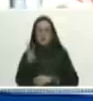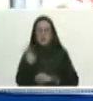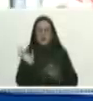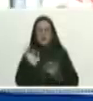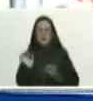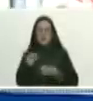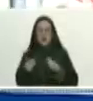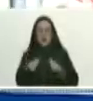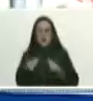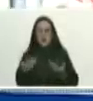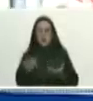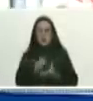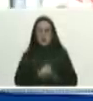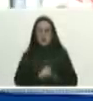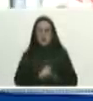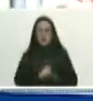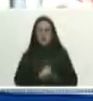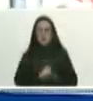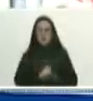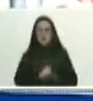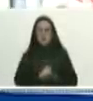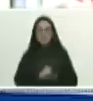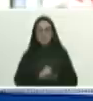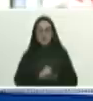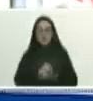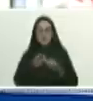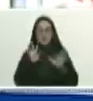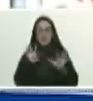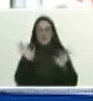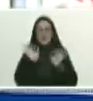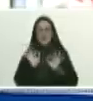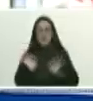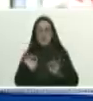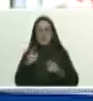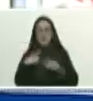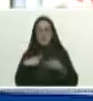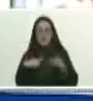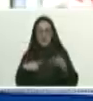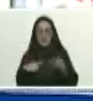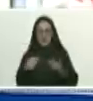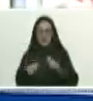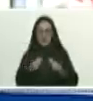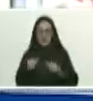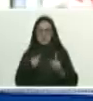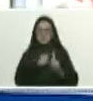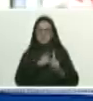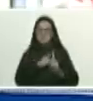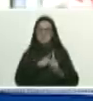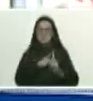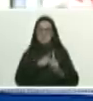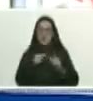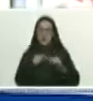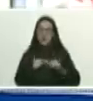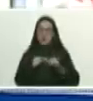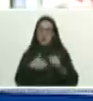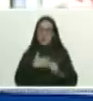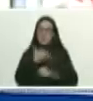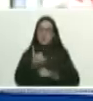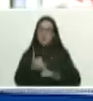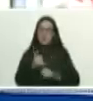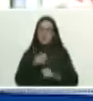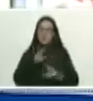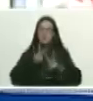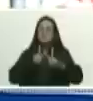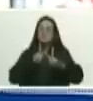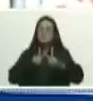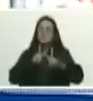estrategias son 9 estrategias. La primera, continuidad de proyectos de la gran